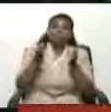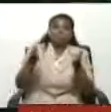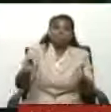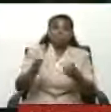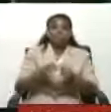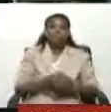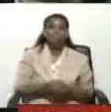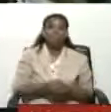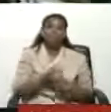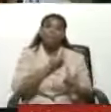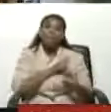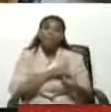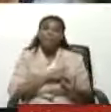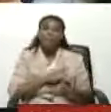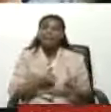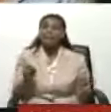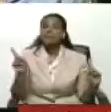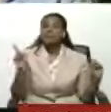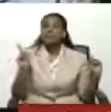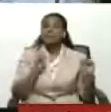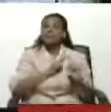Pero